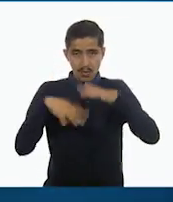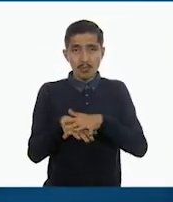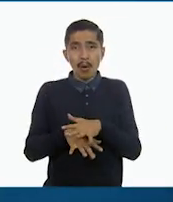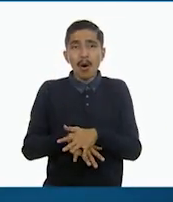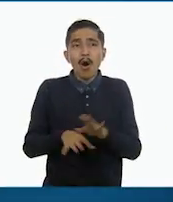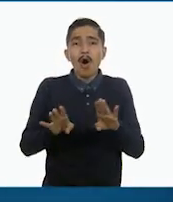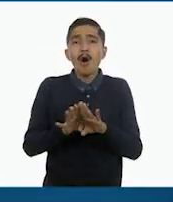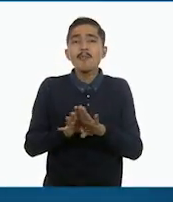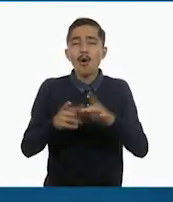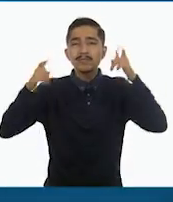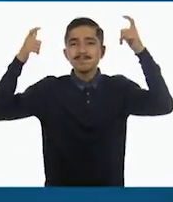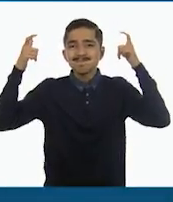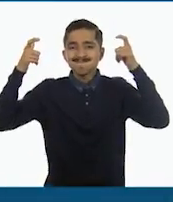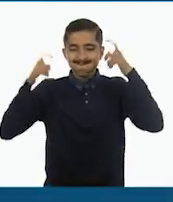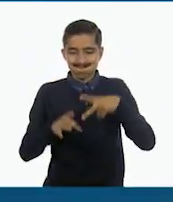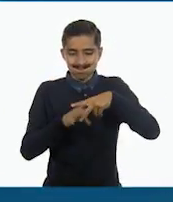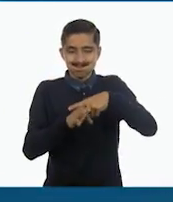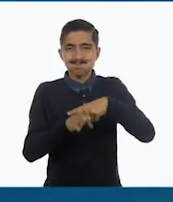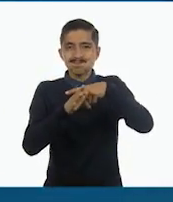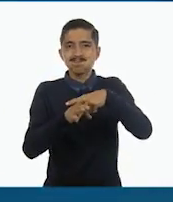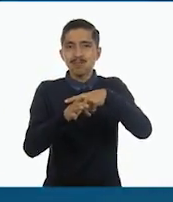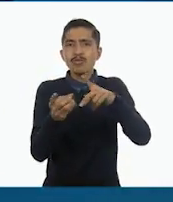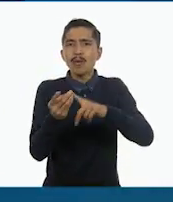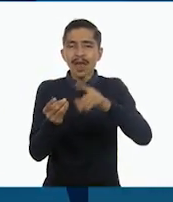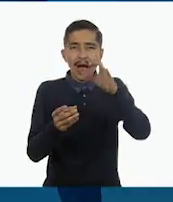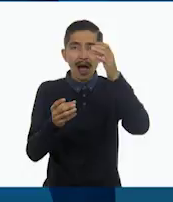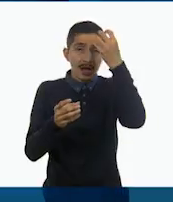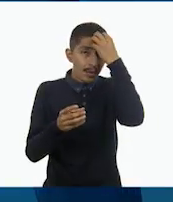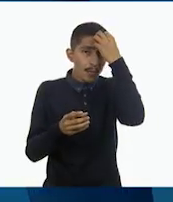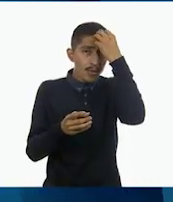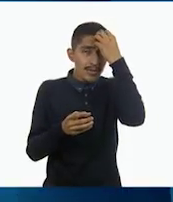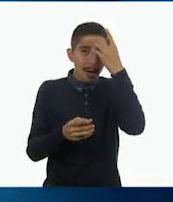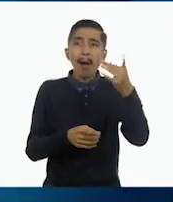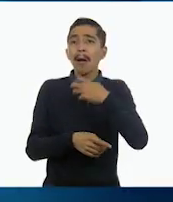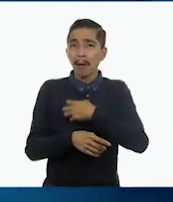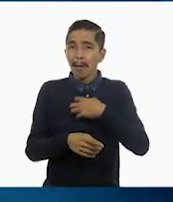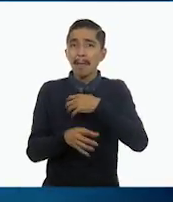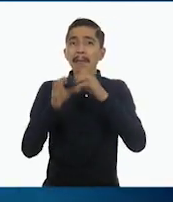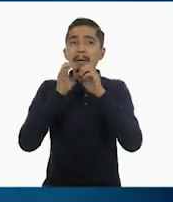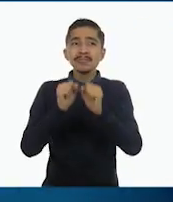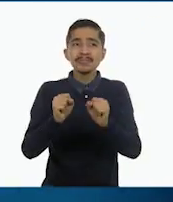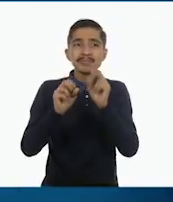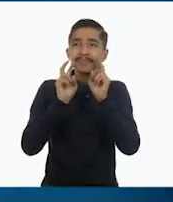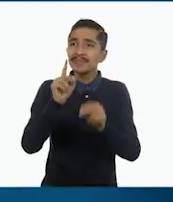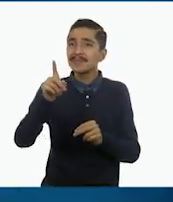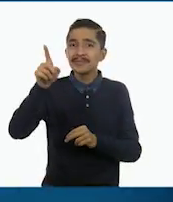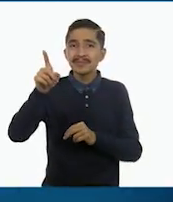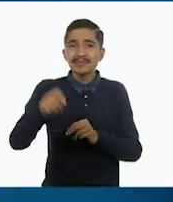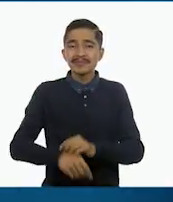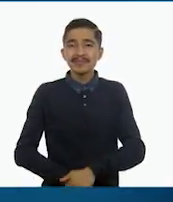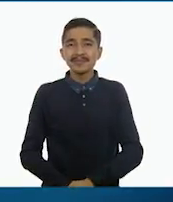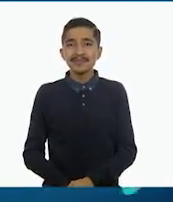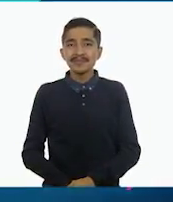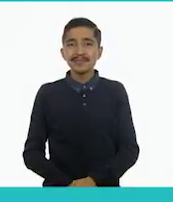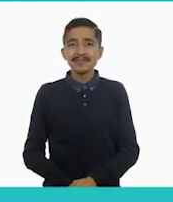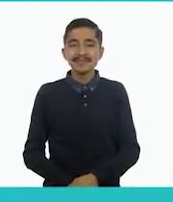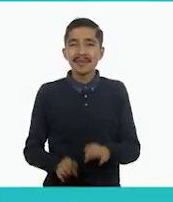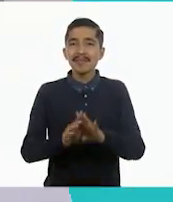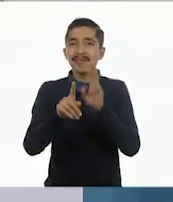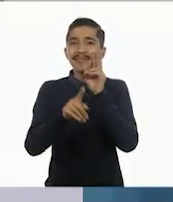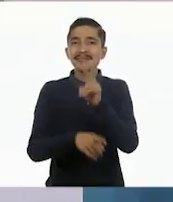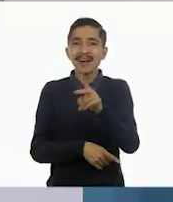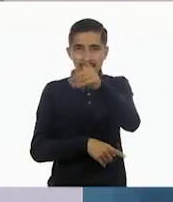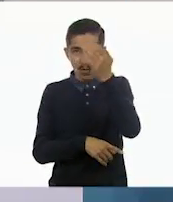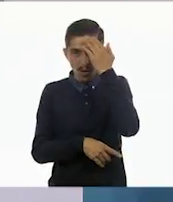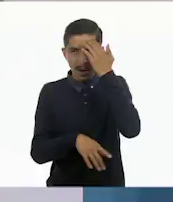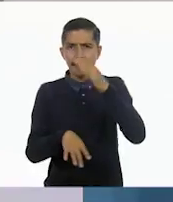charro montando a caballo en Chapultepec. Anda muy contento el Maximiliano. ¡Guau! ¡Órale! ¿Qué les parece si para